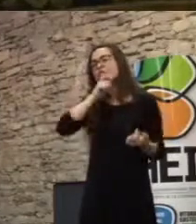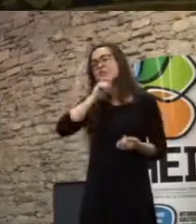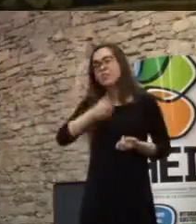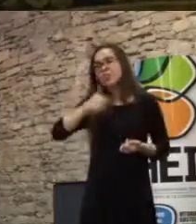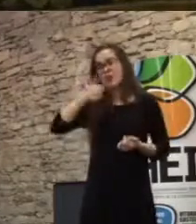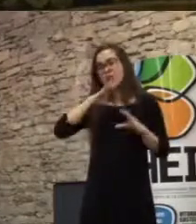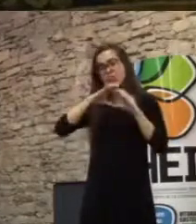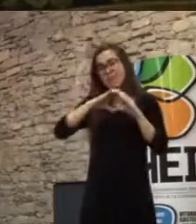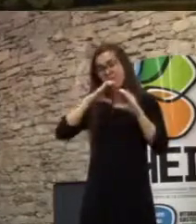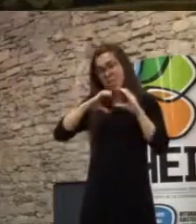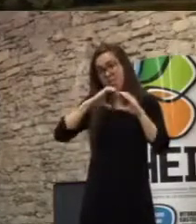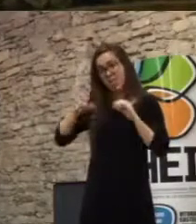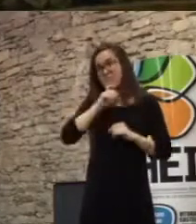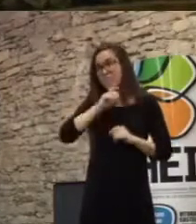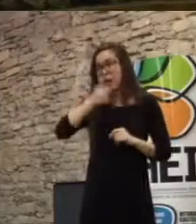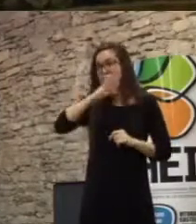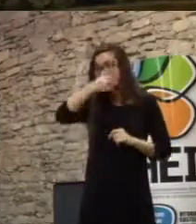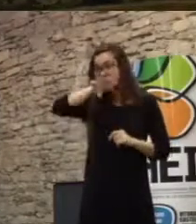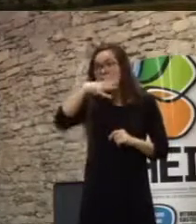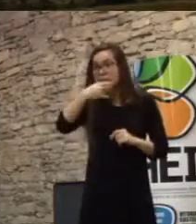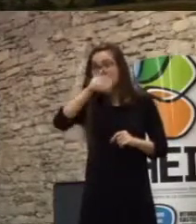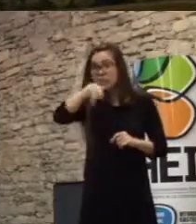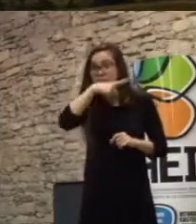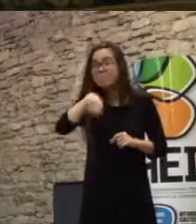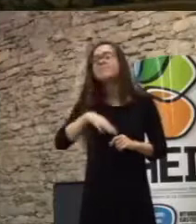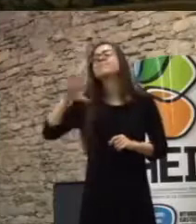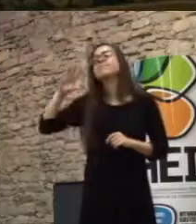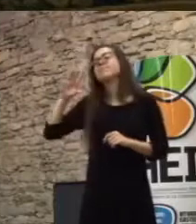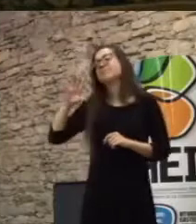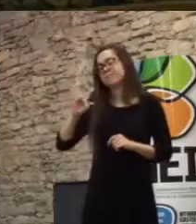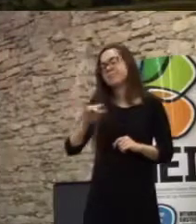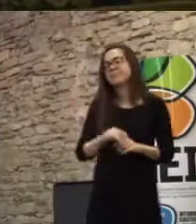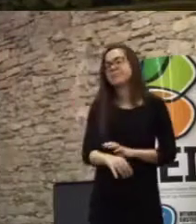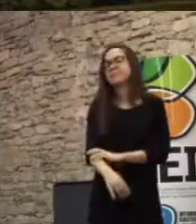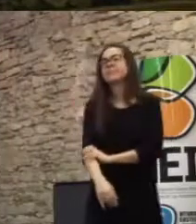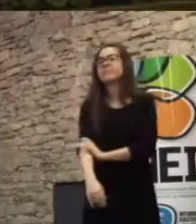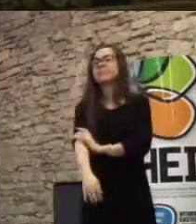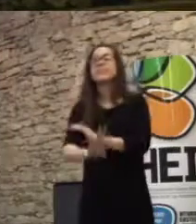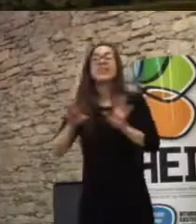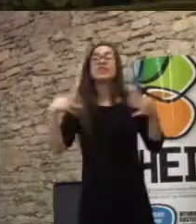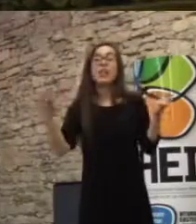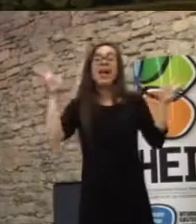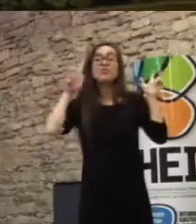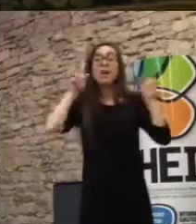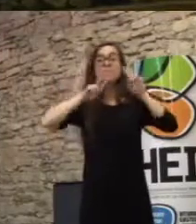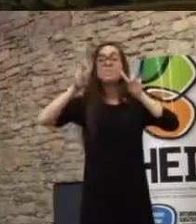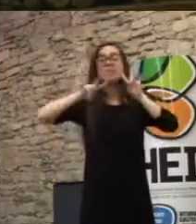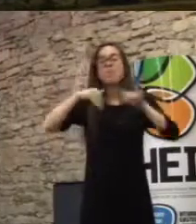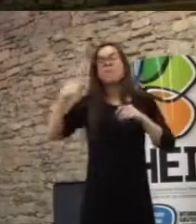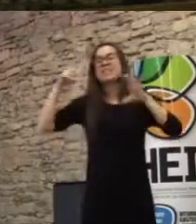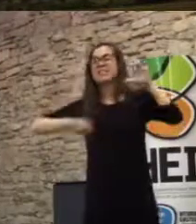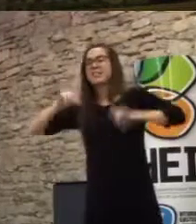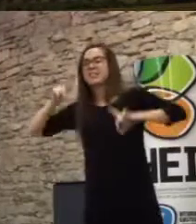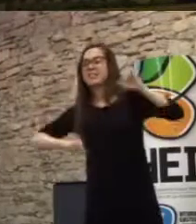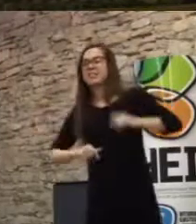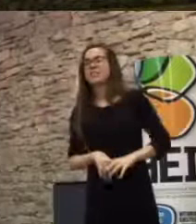muchísimo mes es la idea pues este es el mundo del visual del objetivo y el kinestésico